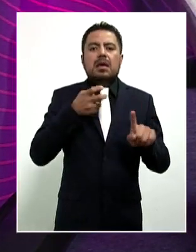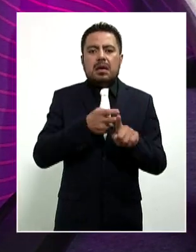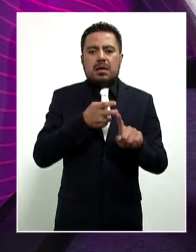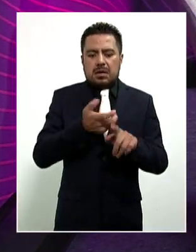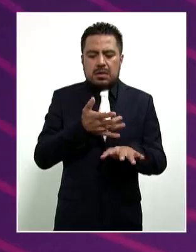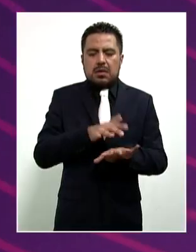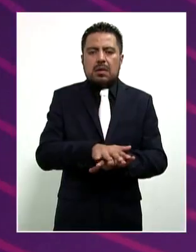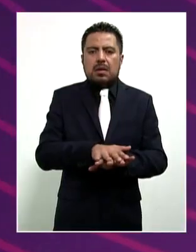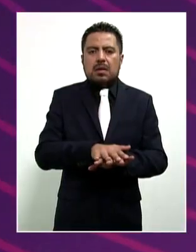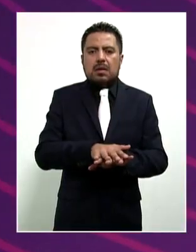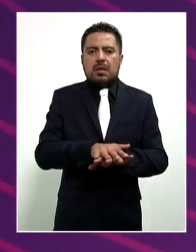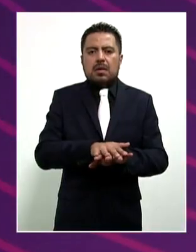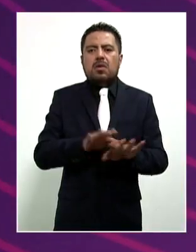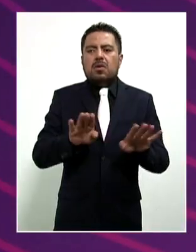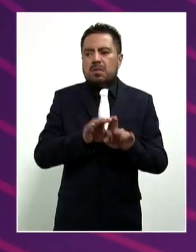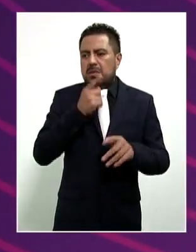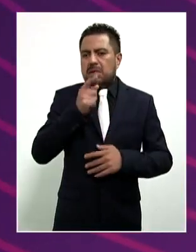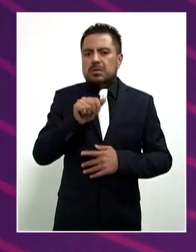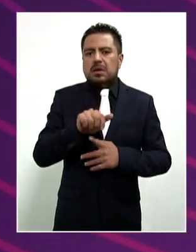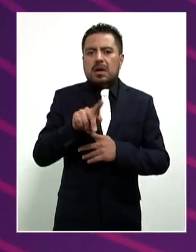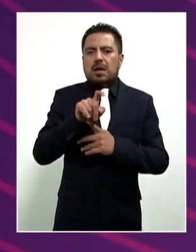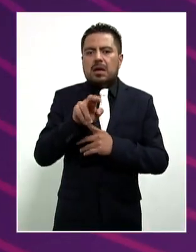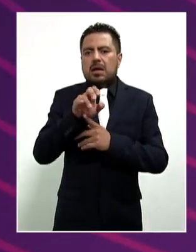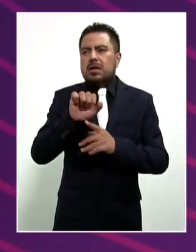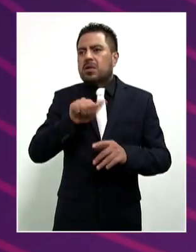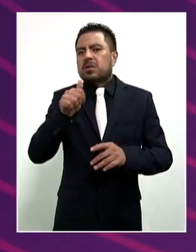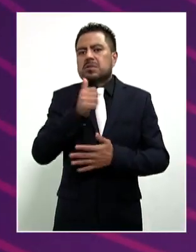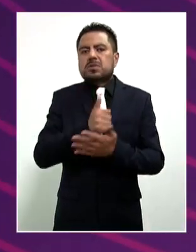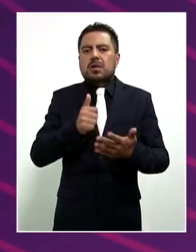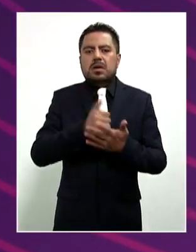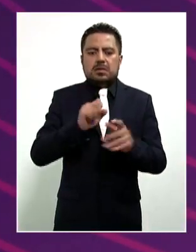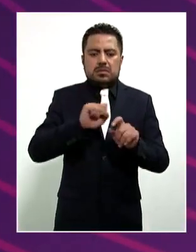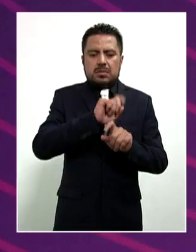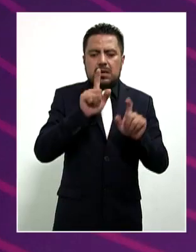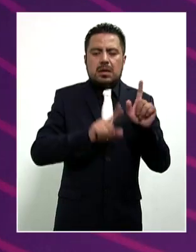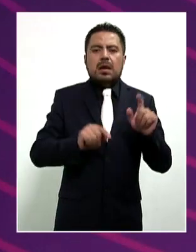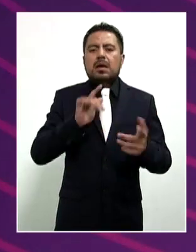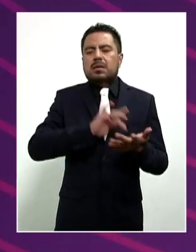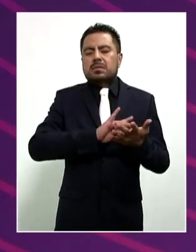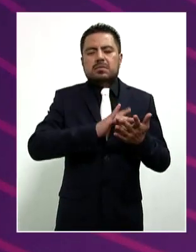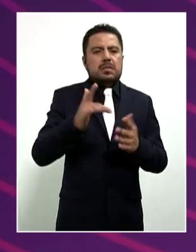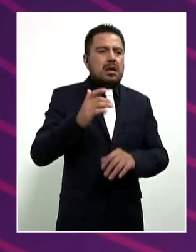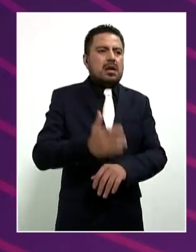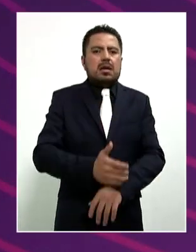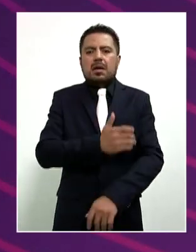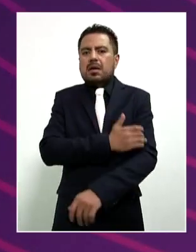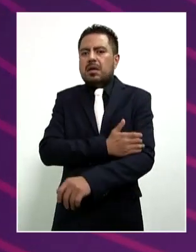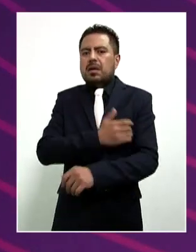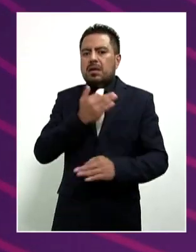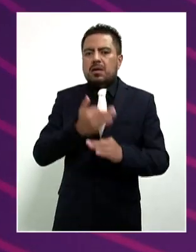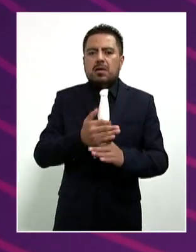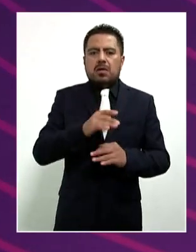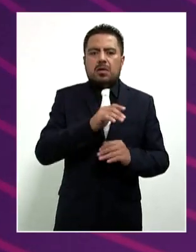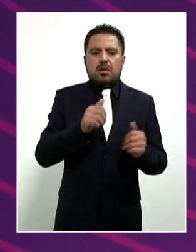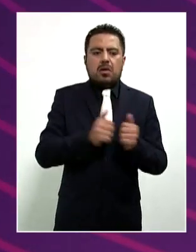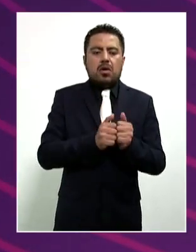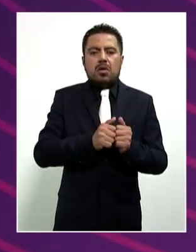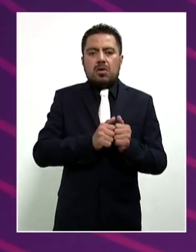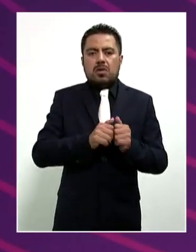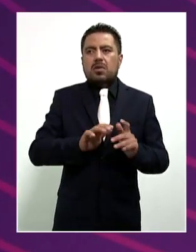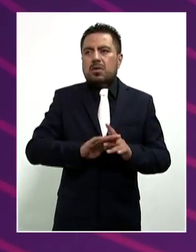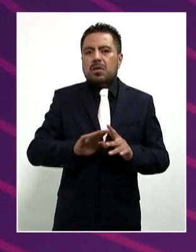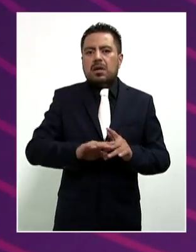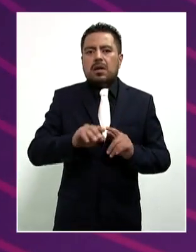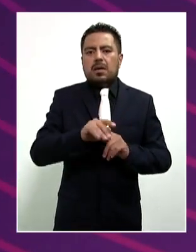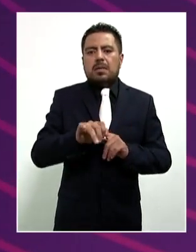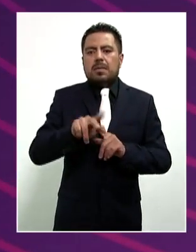de integración, como dice Andrés, en otras ciudades del país. Les agradecemos mucho por habernos acompañado aquí en Con los Refugiados.